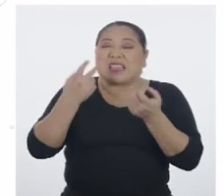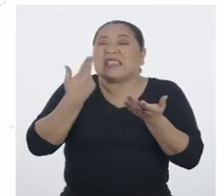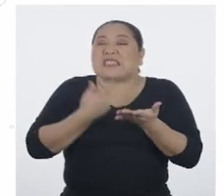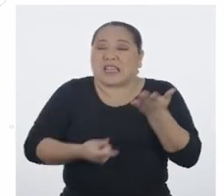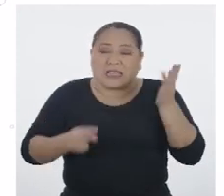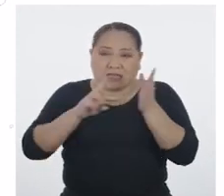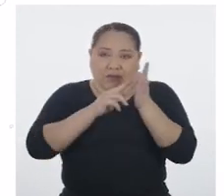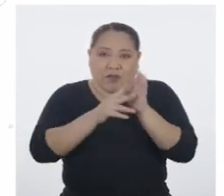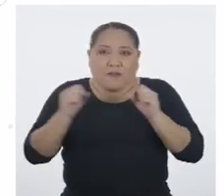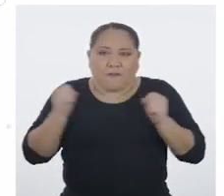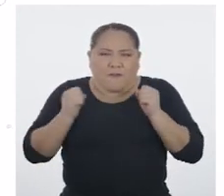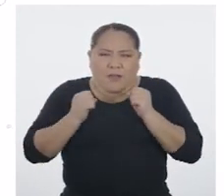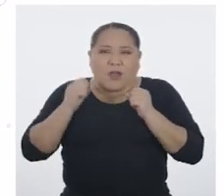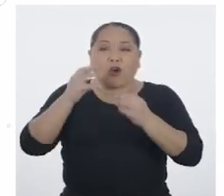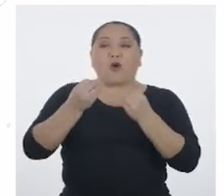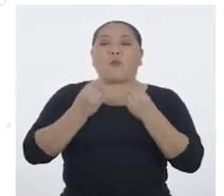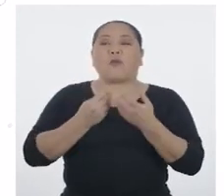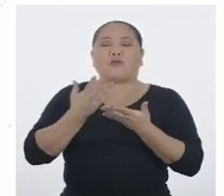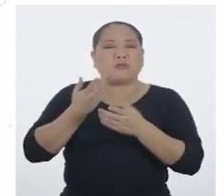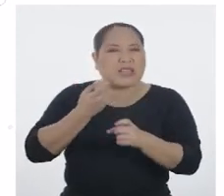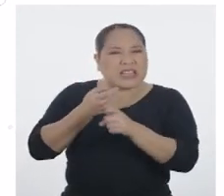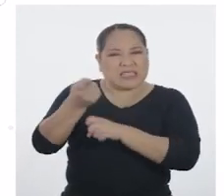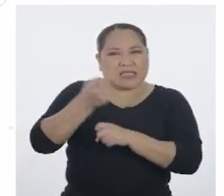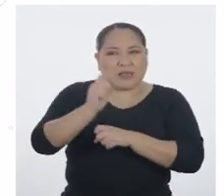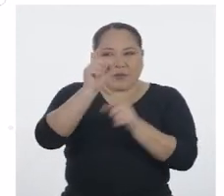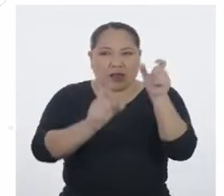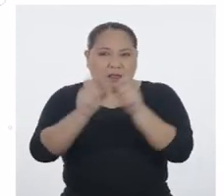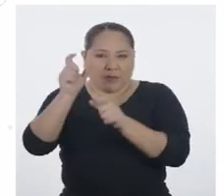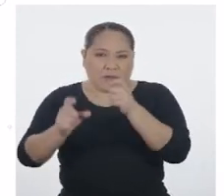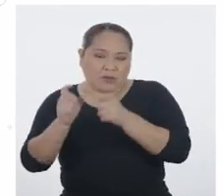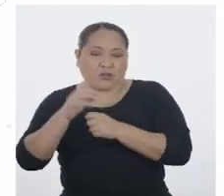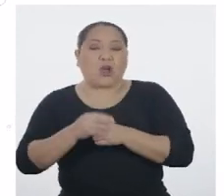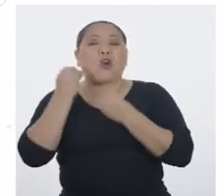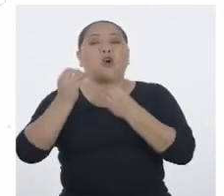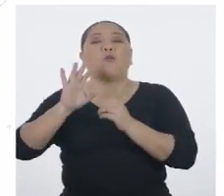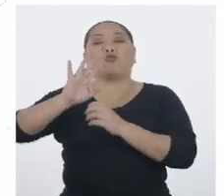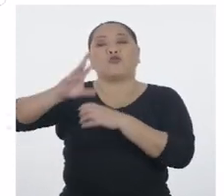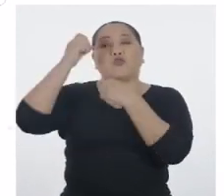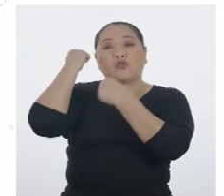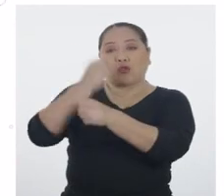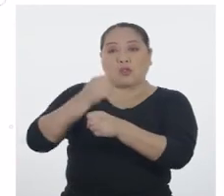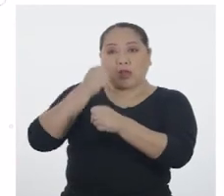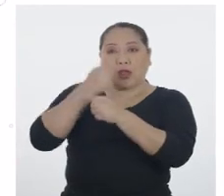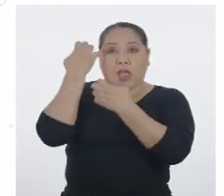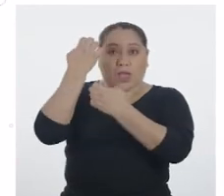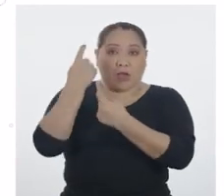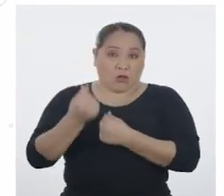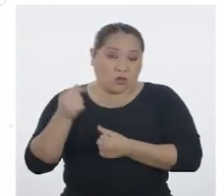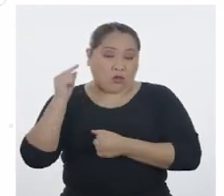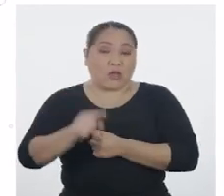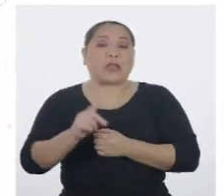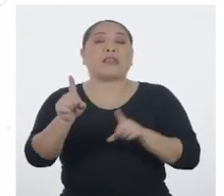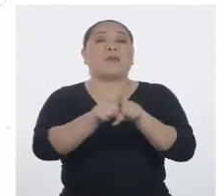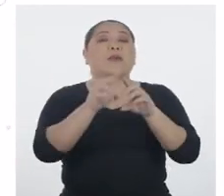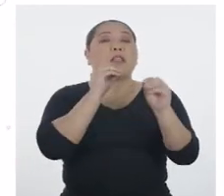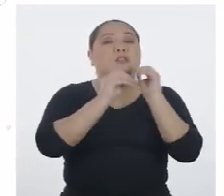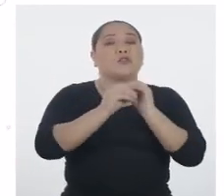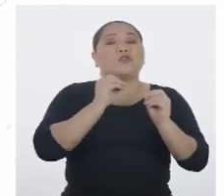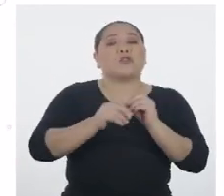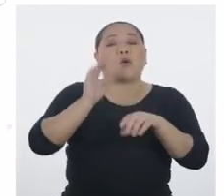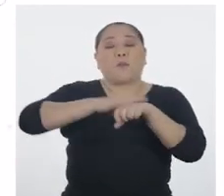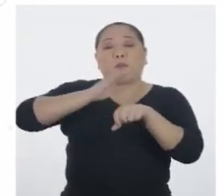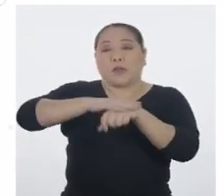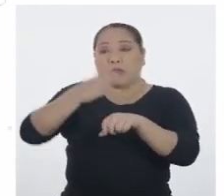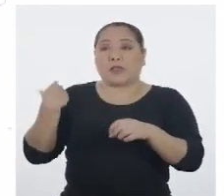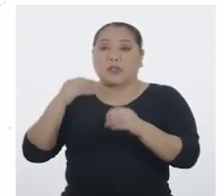y los friajes, cómo influyen en el bienestar de la población y en sus actividades económicas, así como las soluciones que permiten